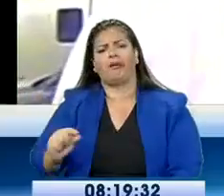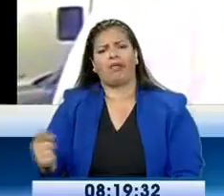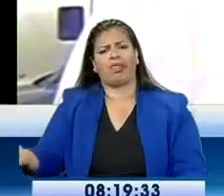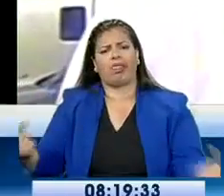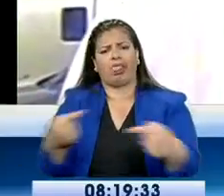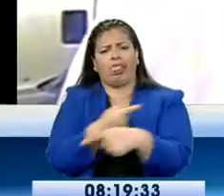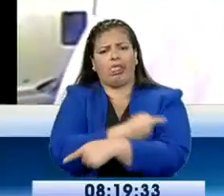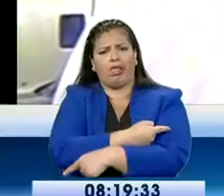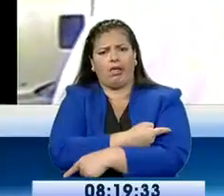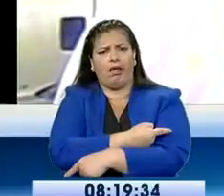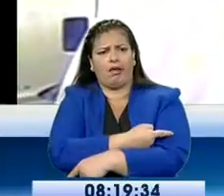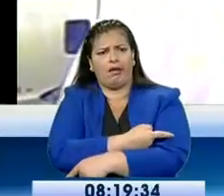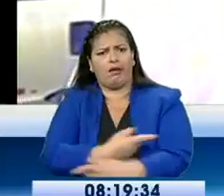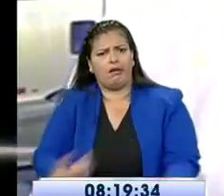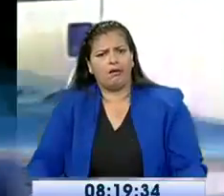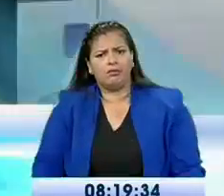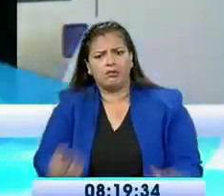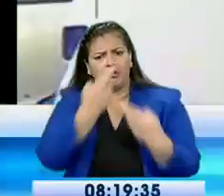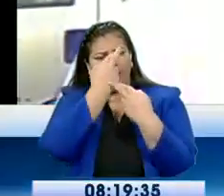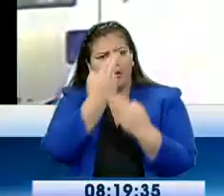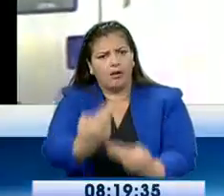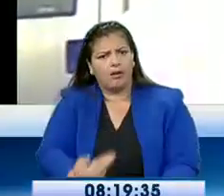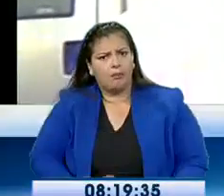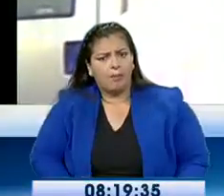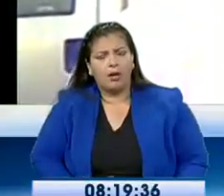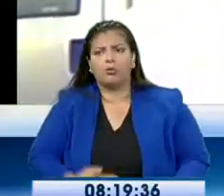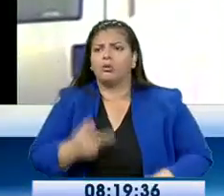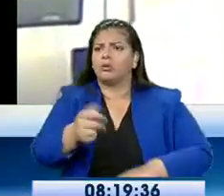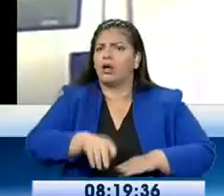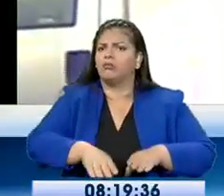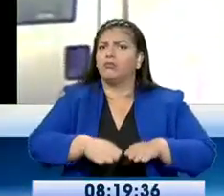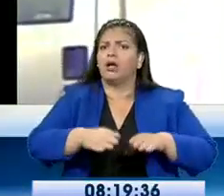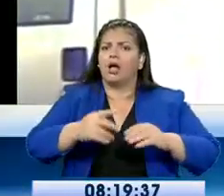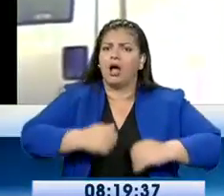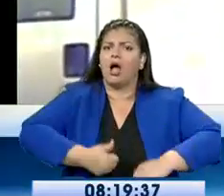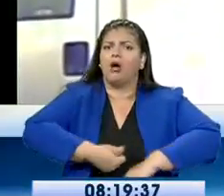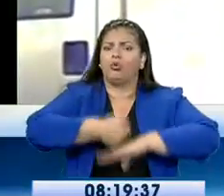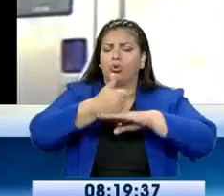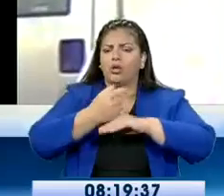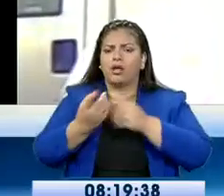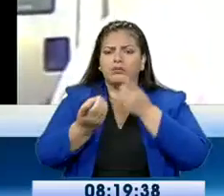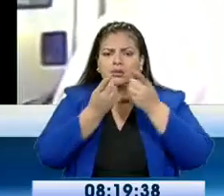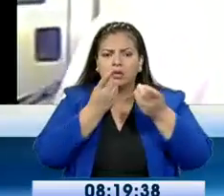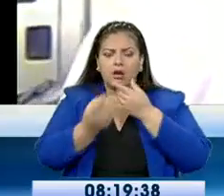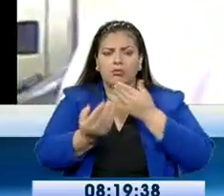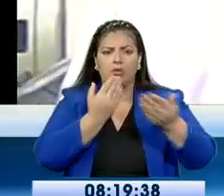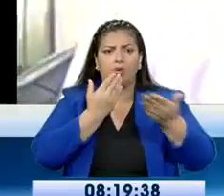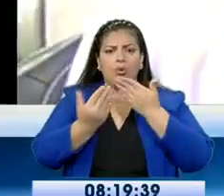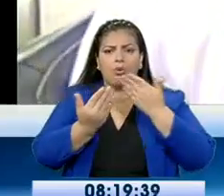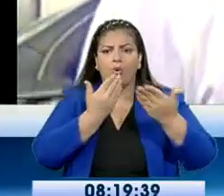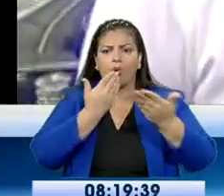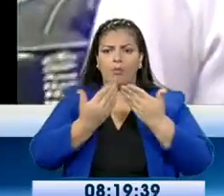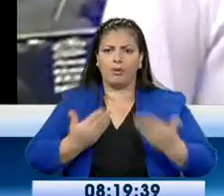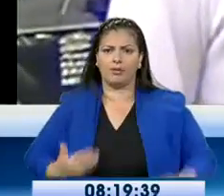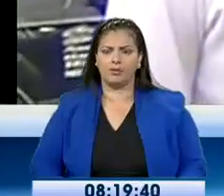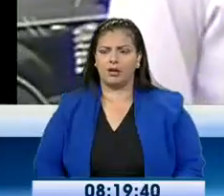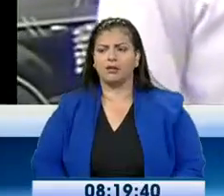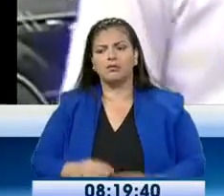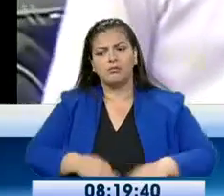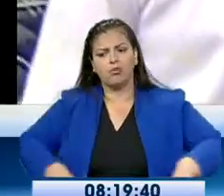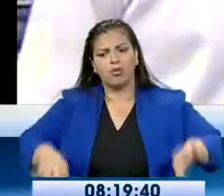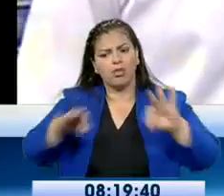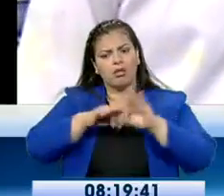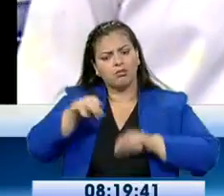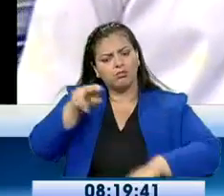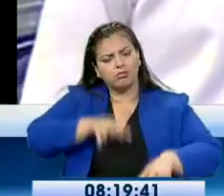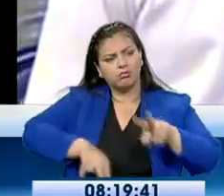se reconsidere el valor del metro cúbico desde el agua potable que mal lo determinaron ellos otras empresas que también se dedican a este negocio solo ustedes